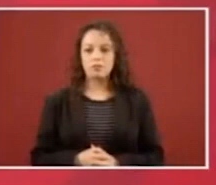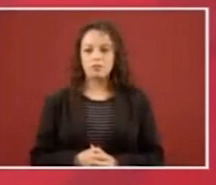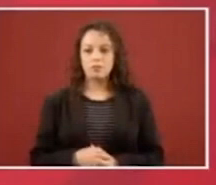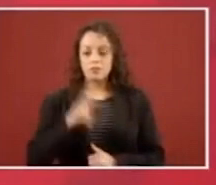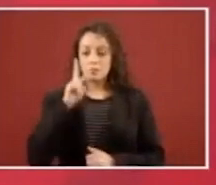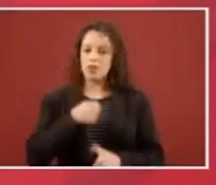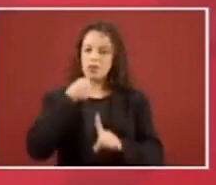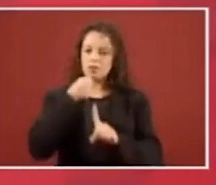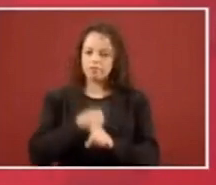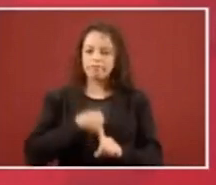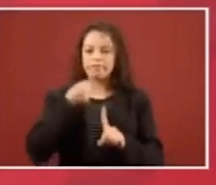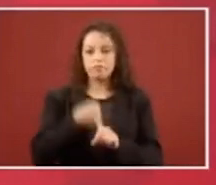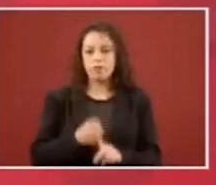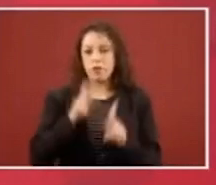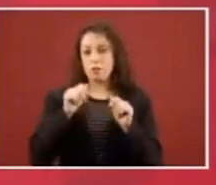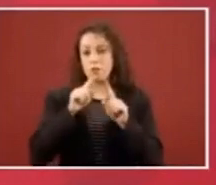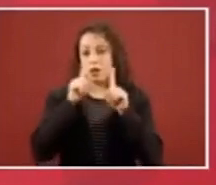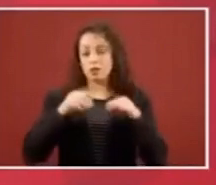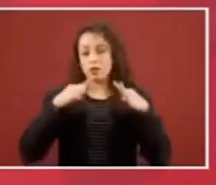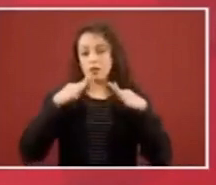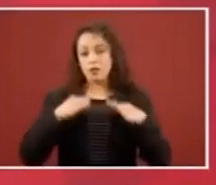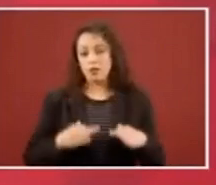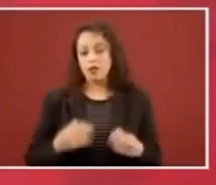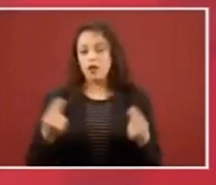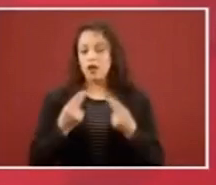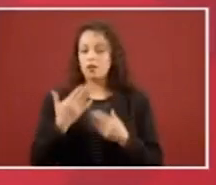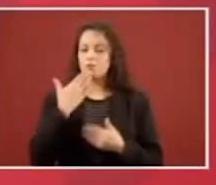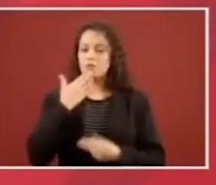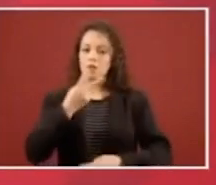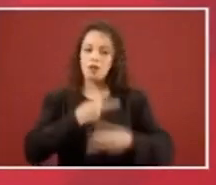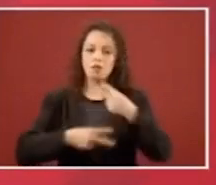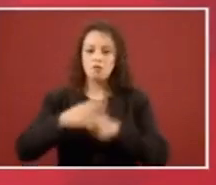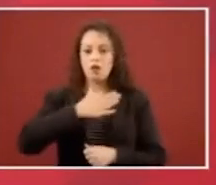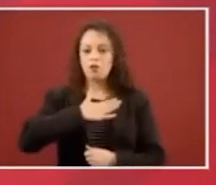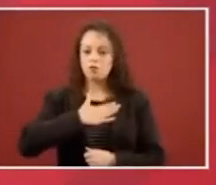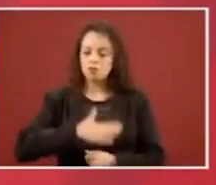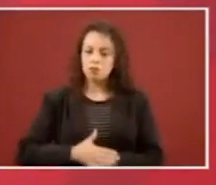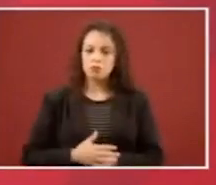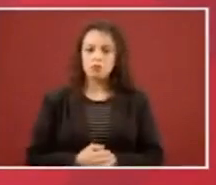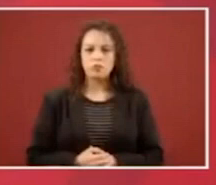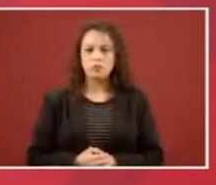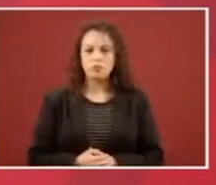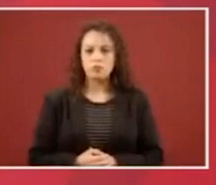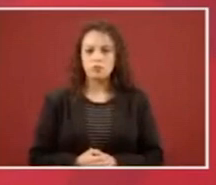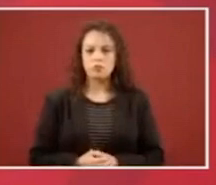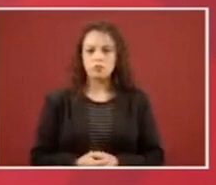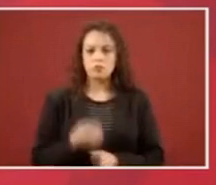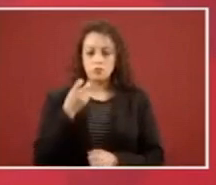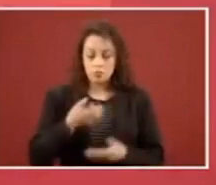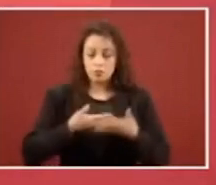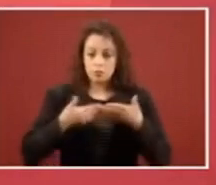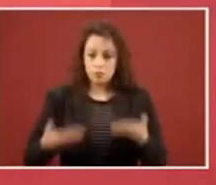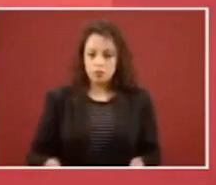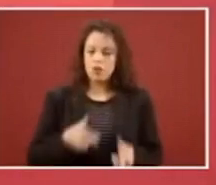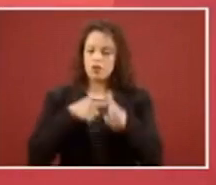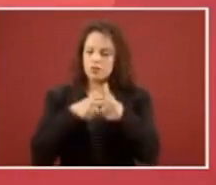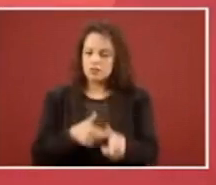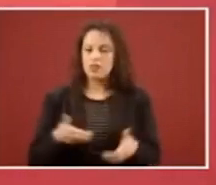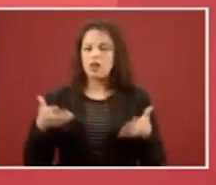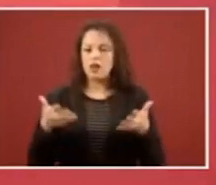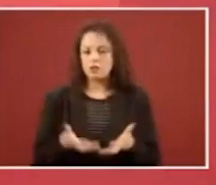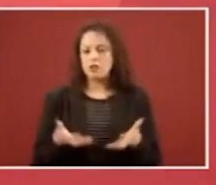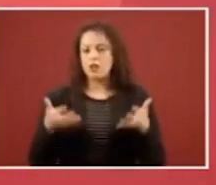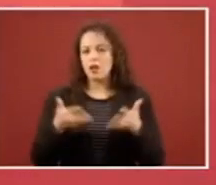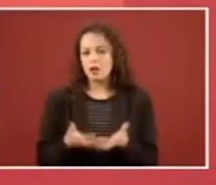la paz y la tranquilidad son frutos de la justicia. Venimos actuando de esa manera. Esto